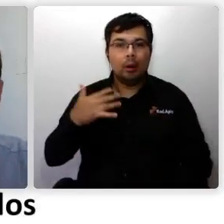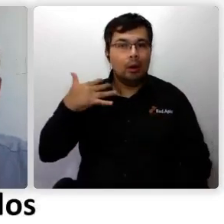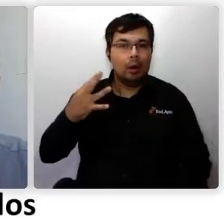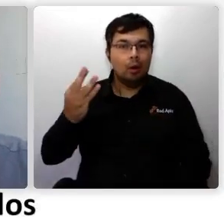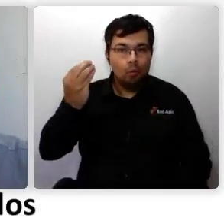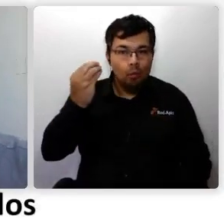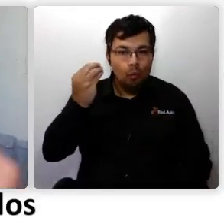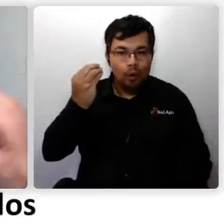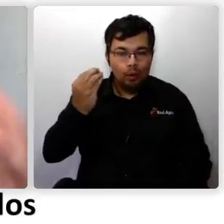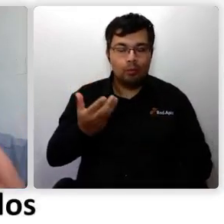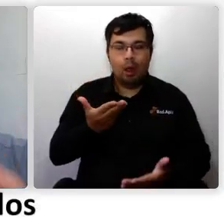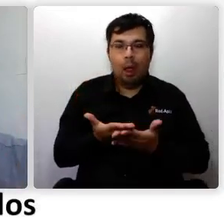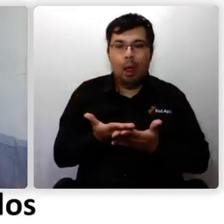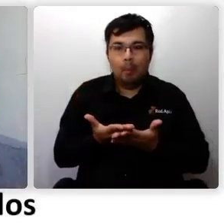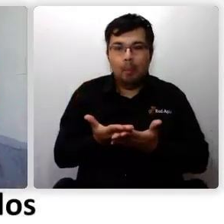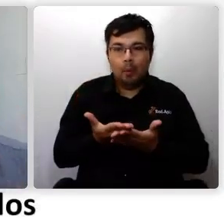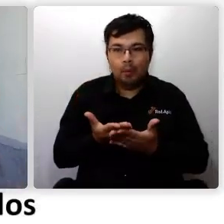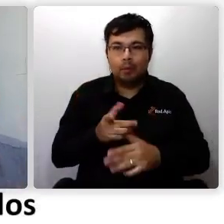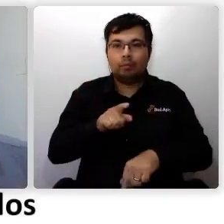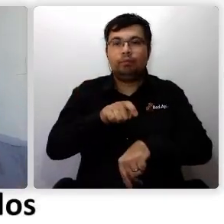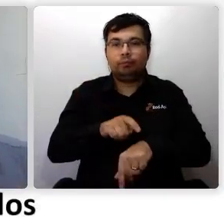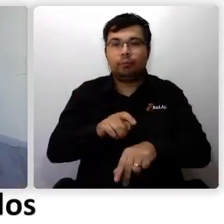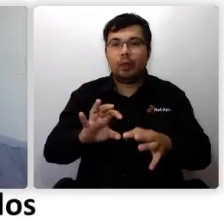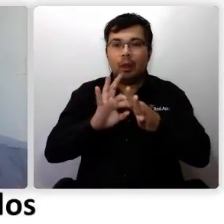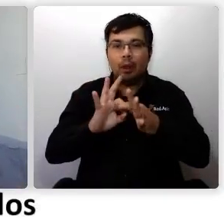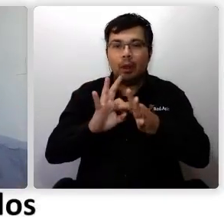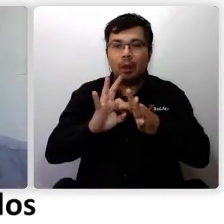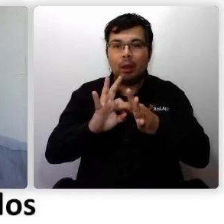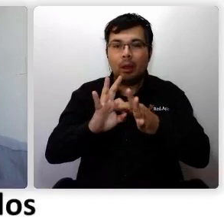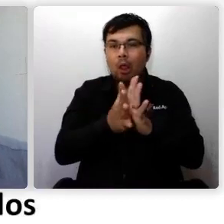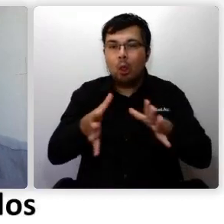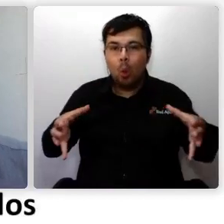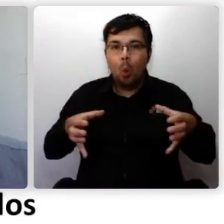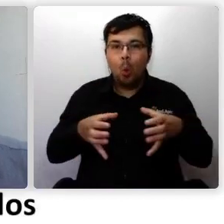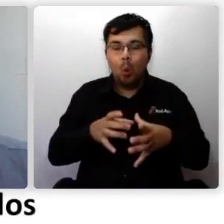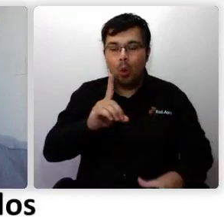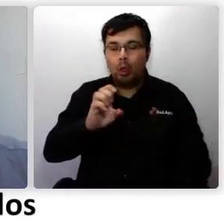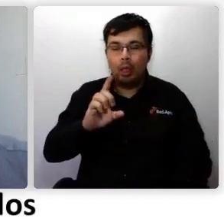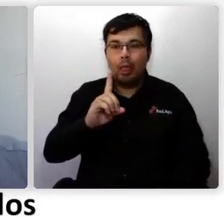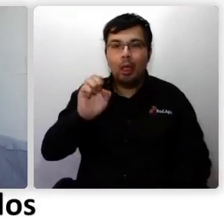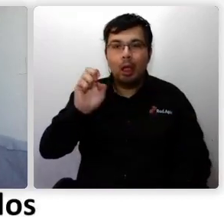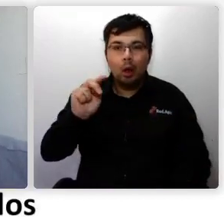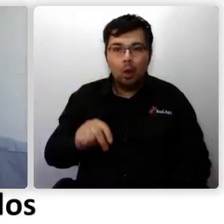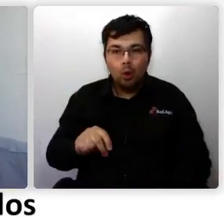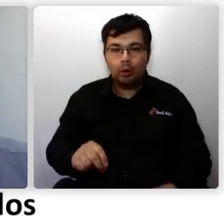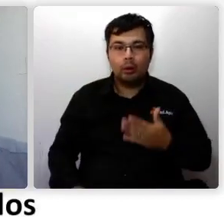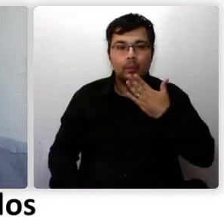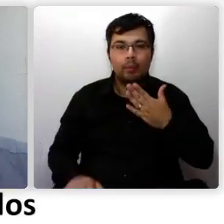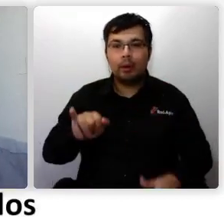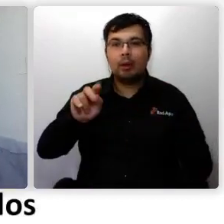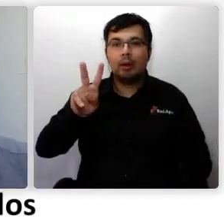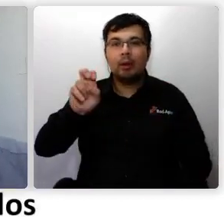muy buena instancia. Así que agradecer a todo el equipo de DECON y a Iván en particular poder haber estado nuevamente con nosotros en este webinar del